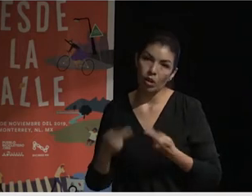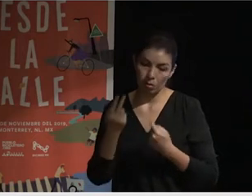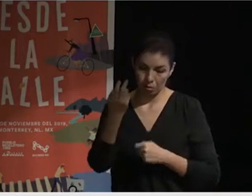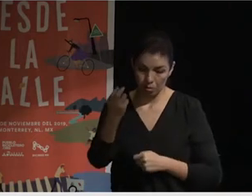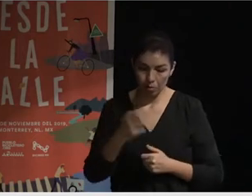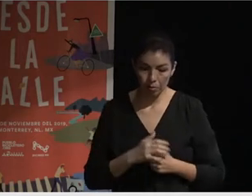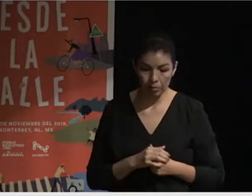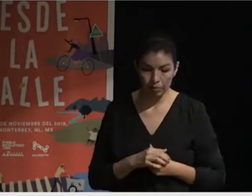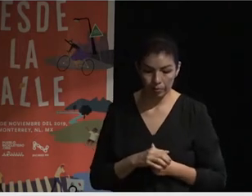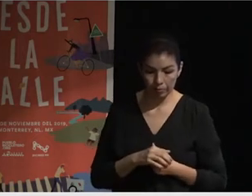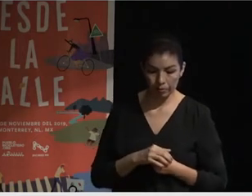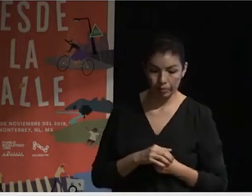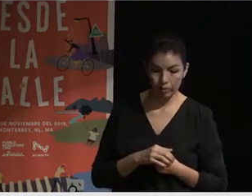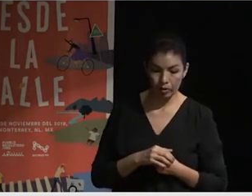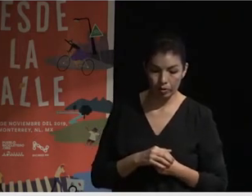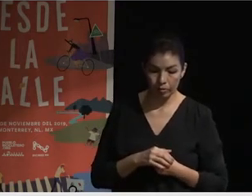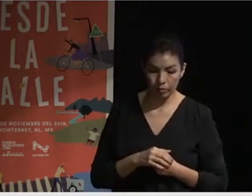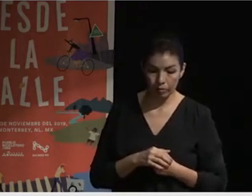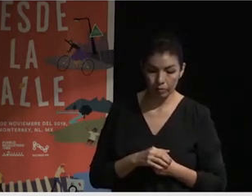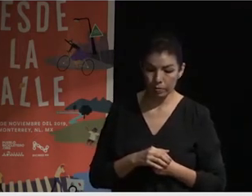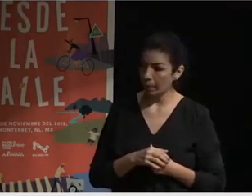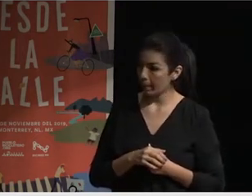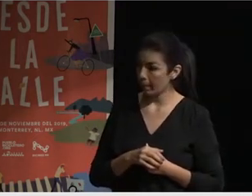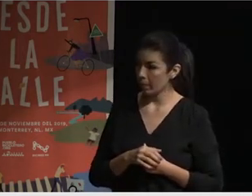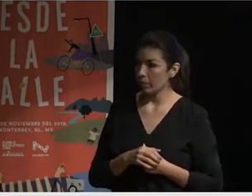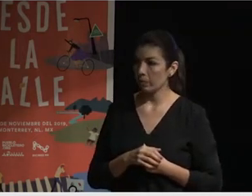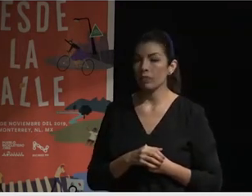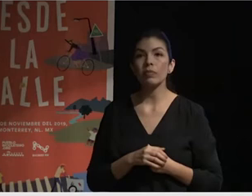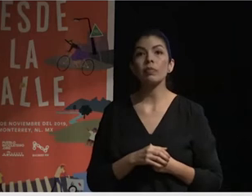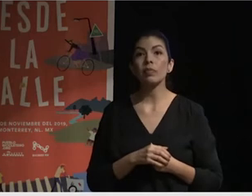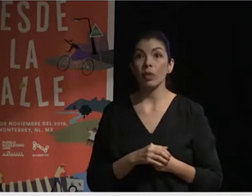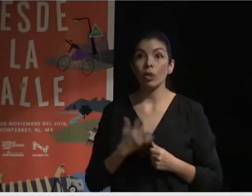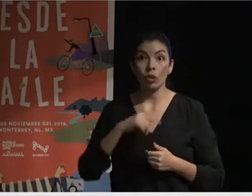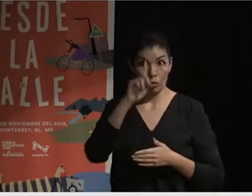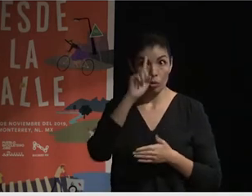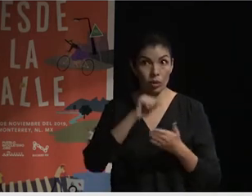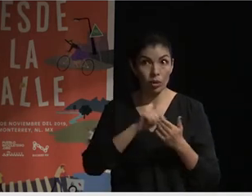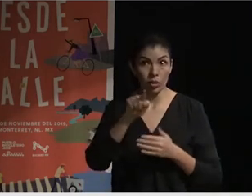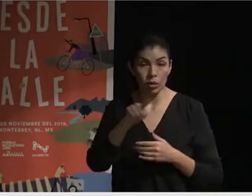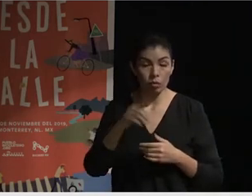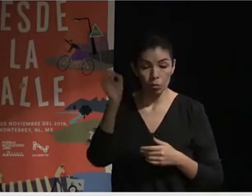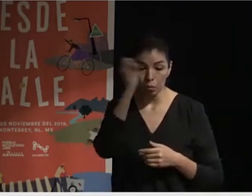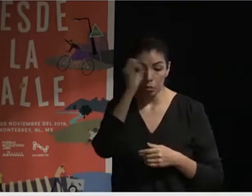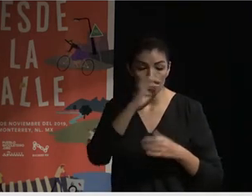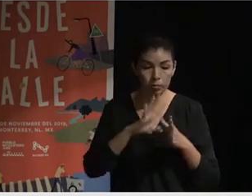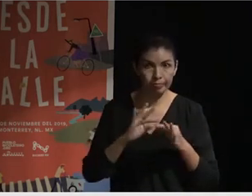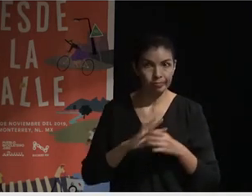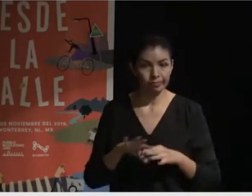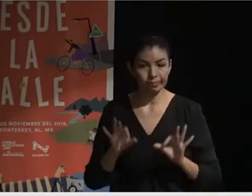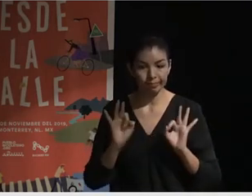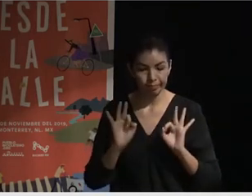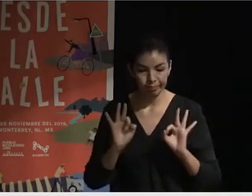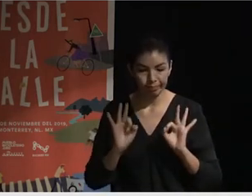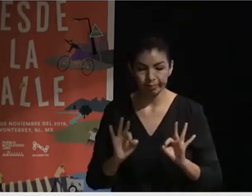Bueno, dejas una pregunta al aire muy buena. Pues hemos visto ahorita, usted lo